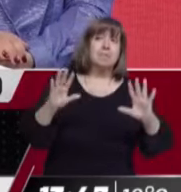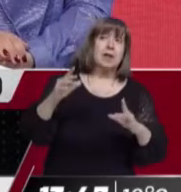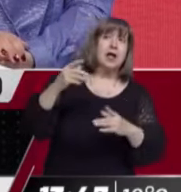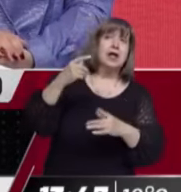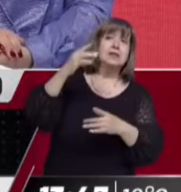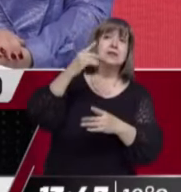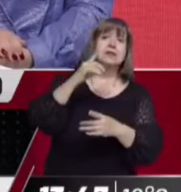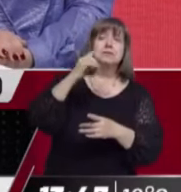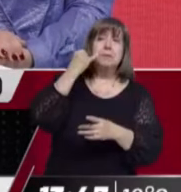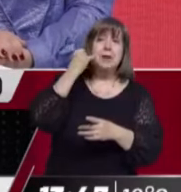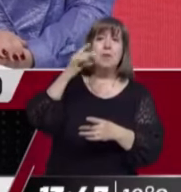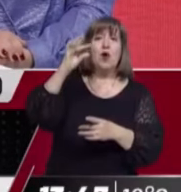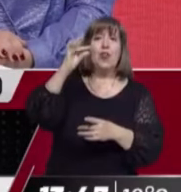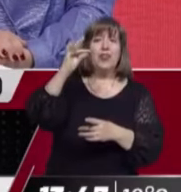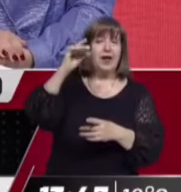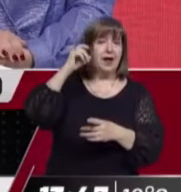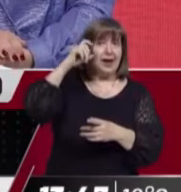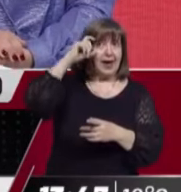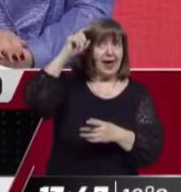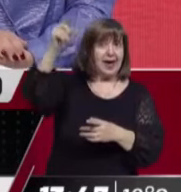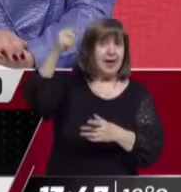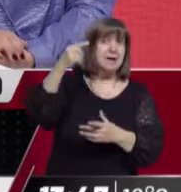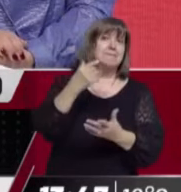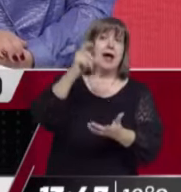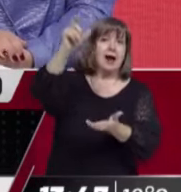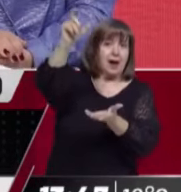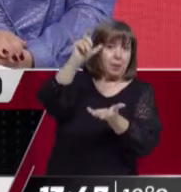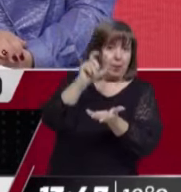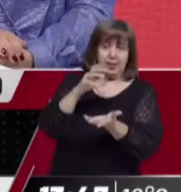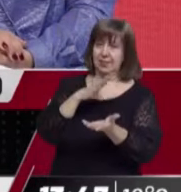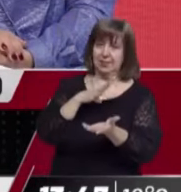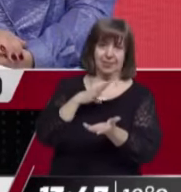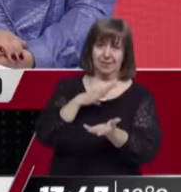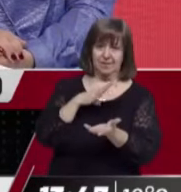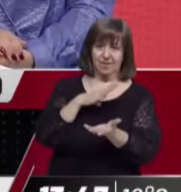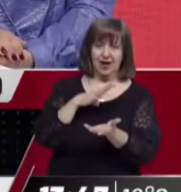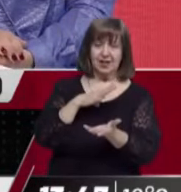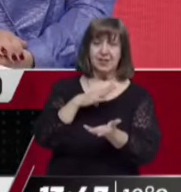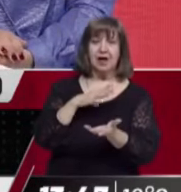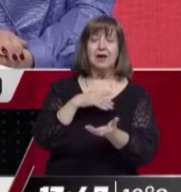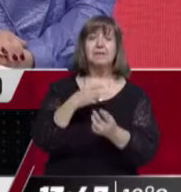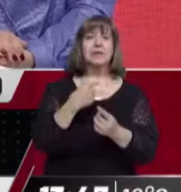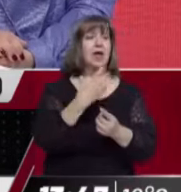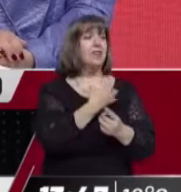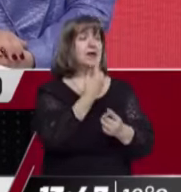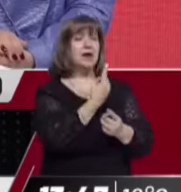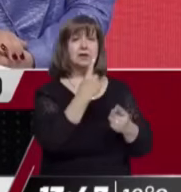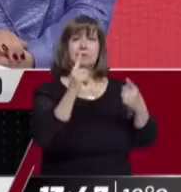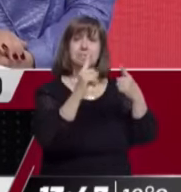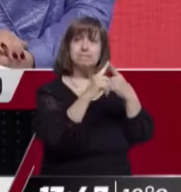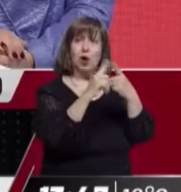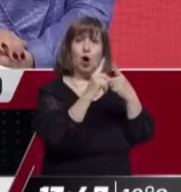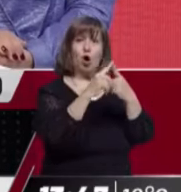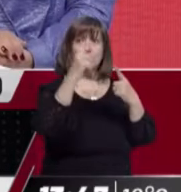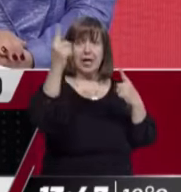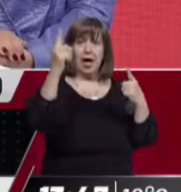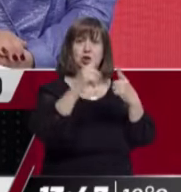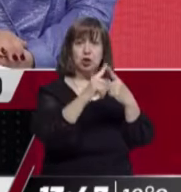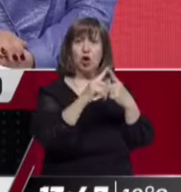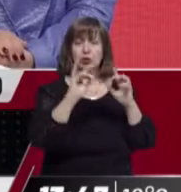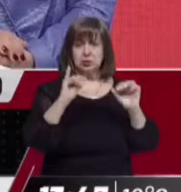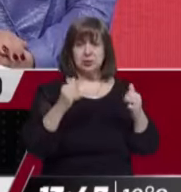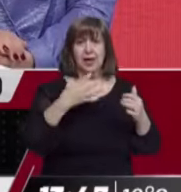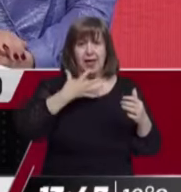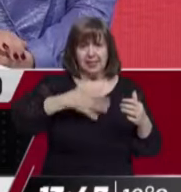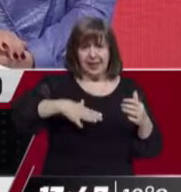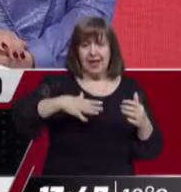Sí, claro. Sabemos que desde la dirección nos han comunicado que están en contacto permanente y que la supervisión también ha mostrado la preocupación para